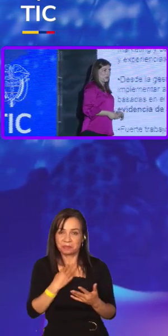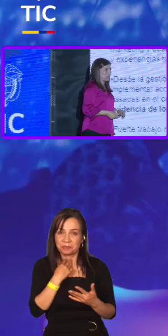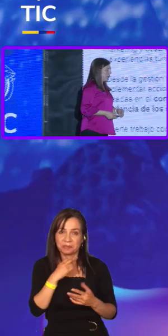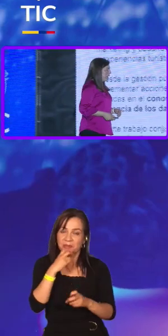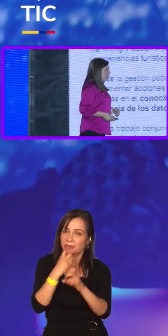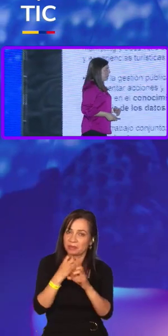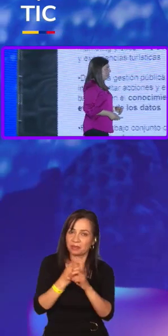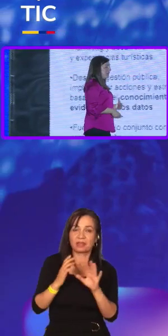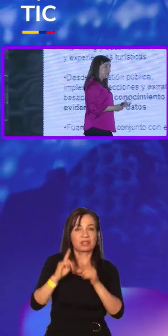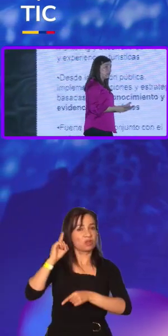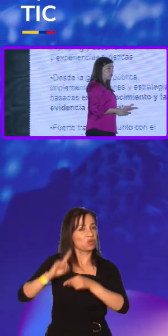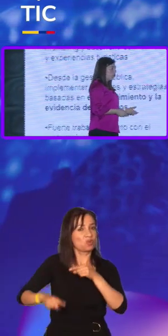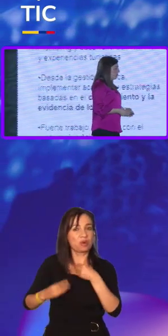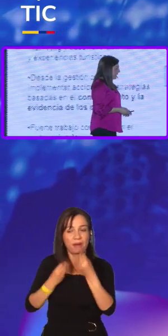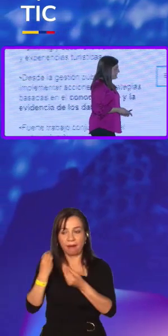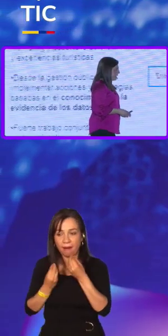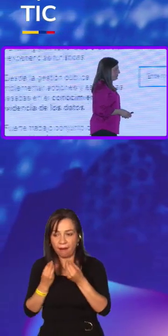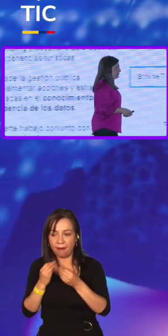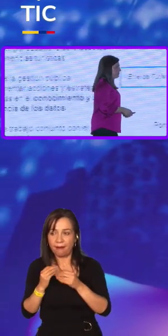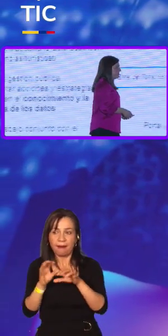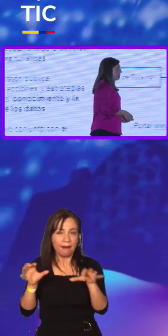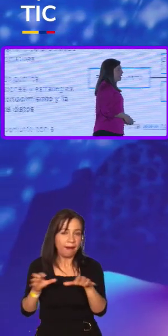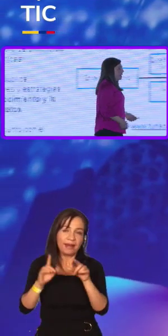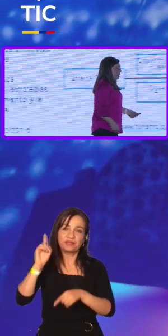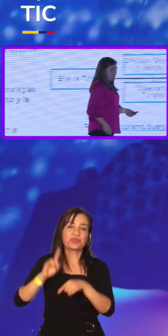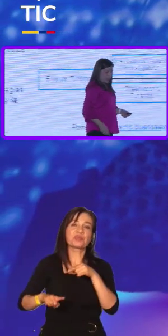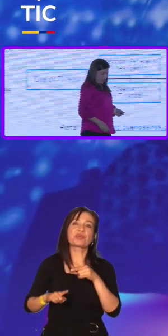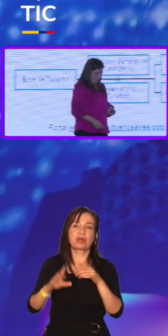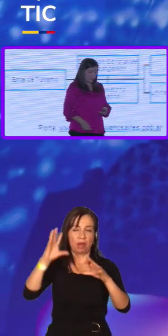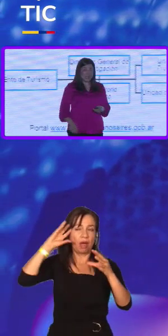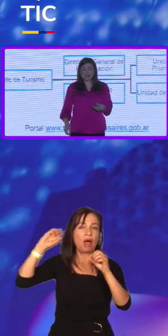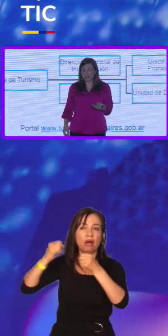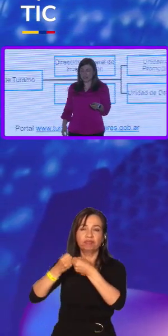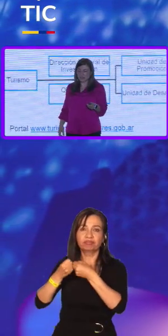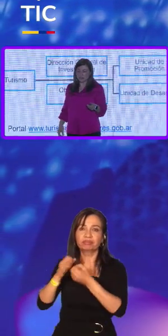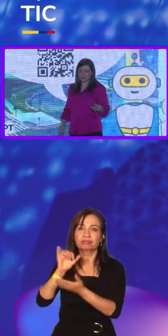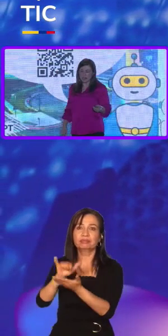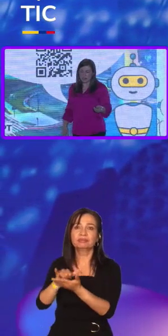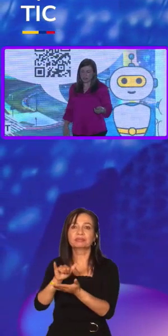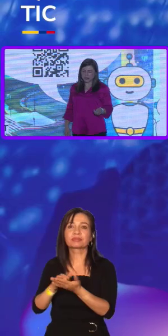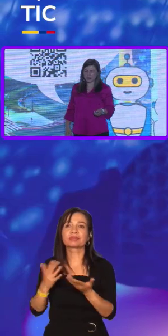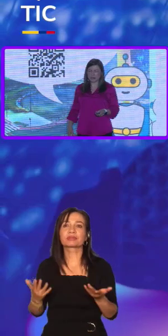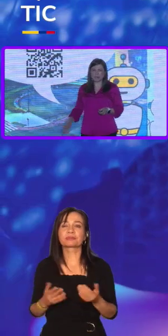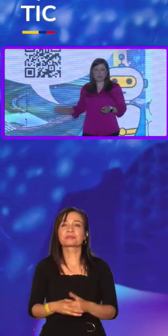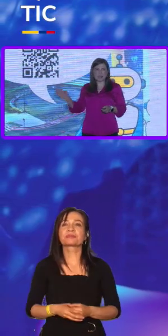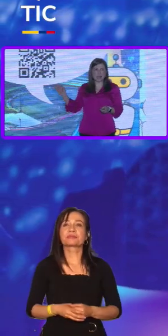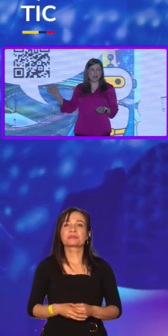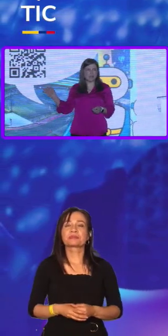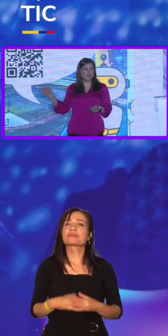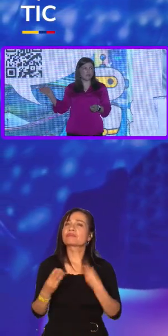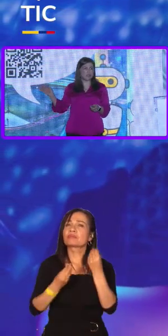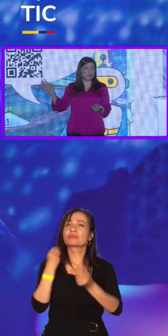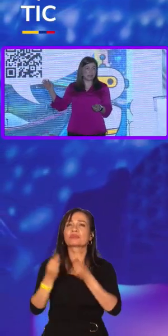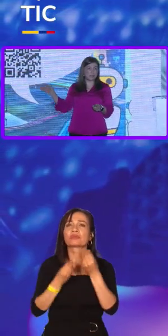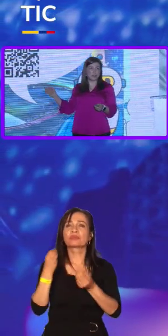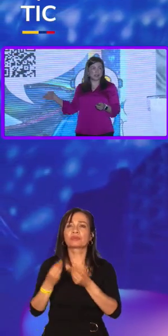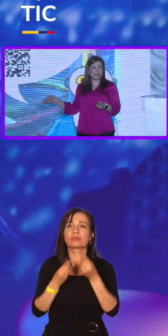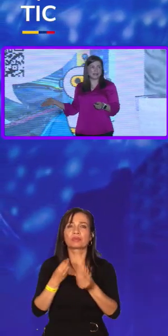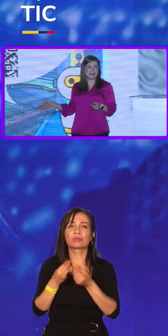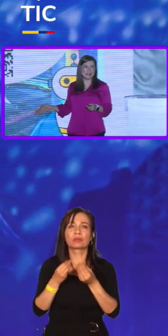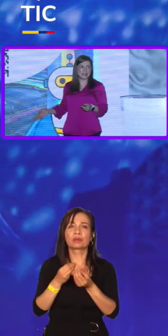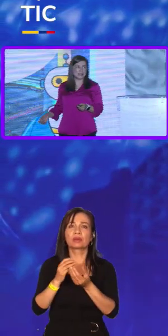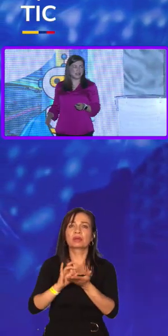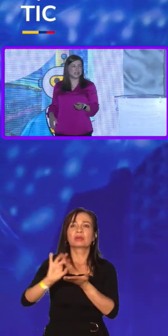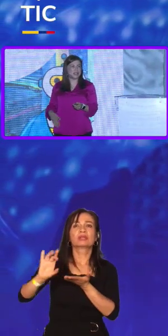entonces ya no podrían realizar todo lo que desean. Con base en esto, ellos crearon